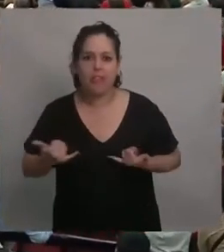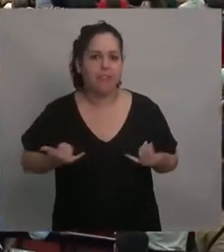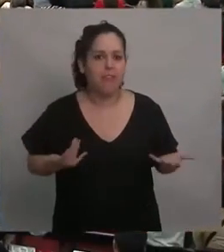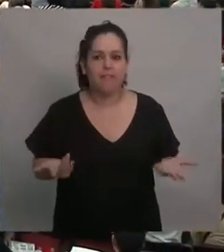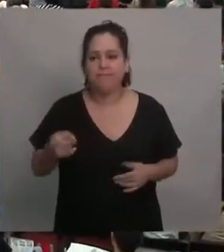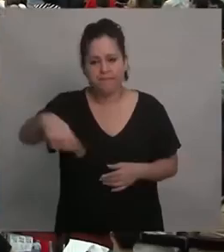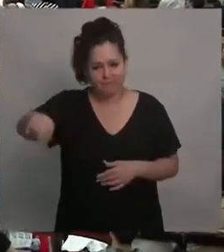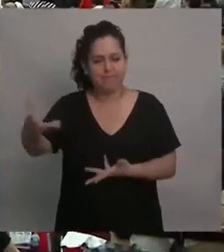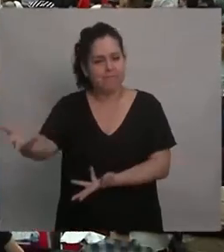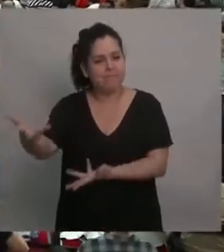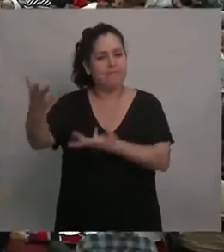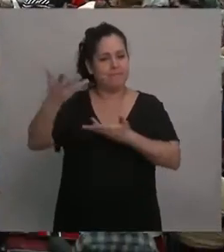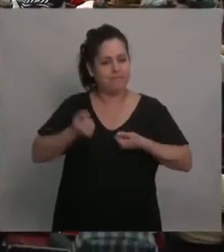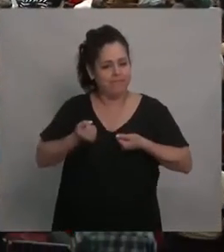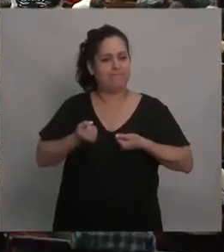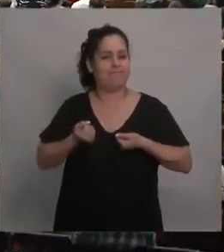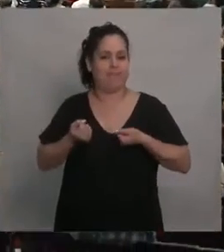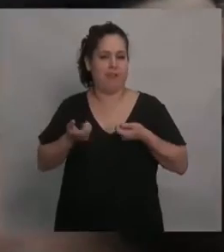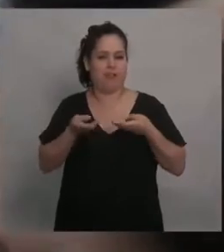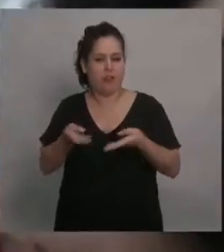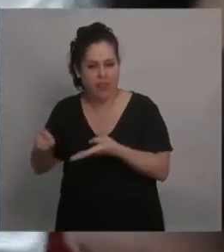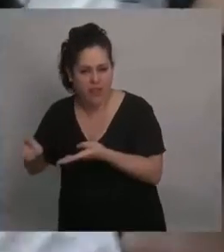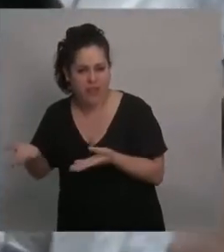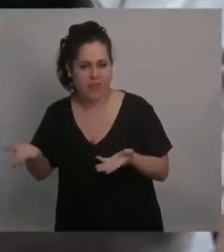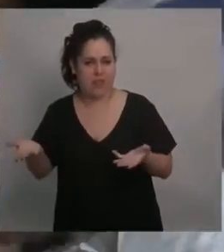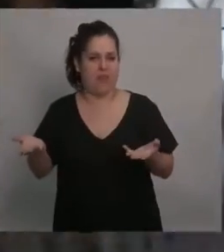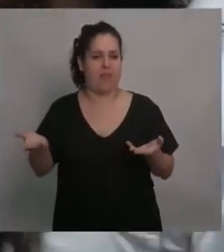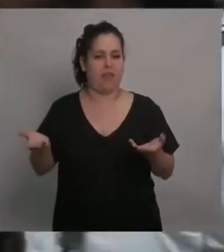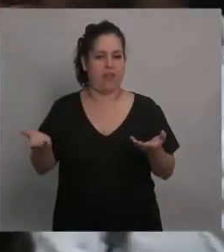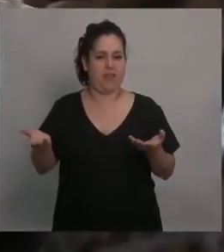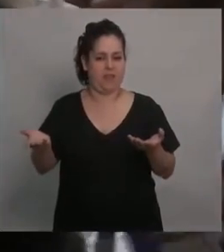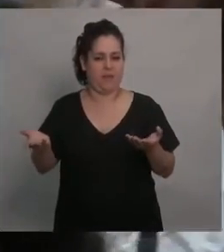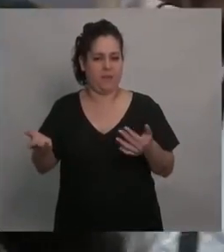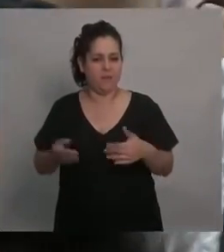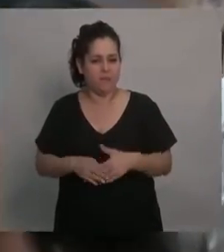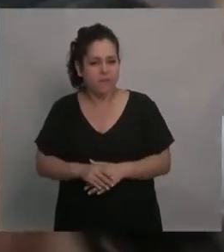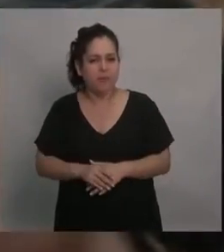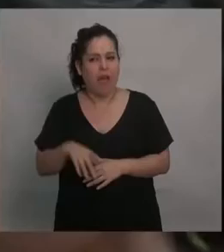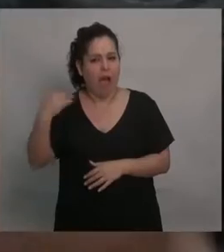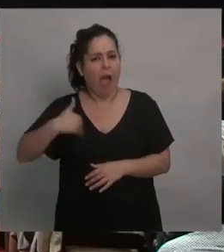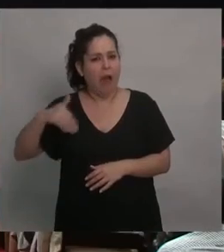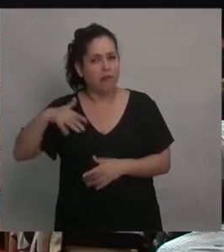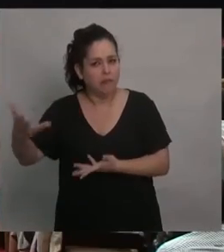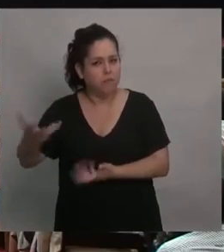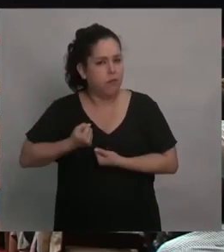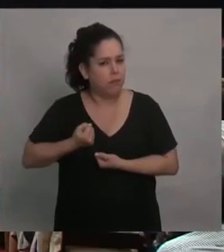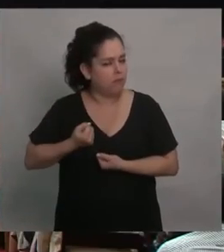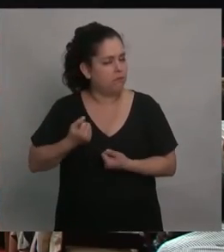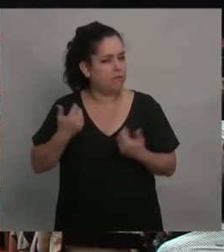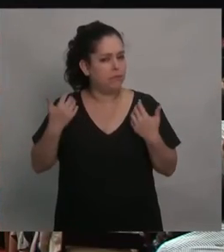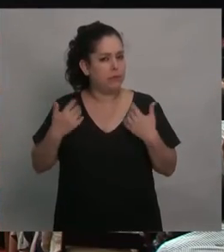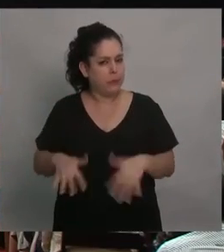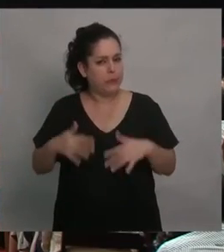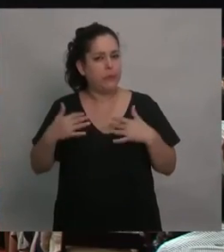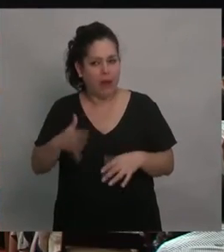Hermanos nuestros de la solidaridad, desde todos los rincones de Argentina. Y de verdad que nos